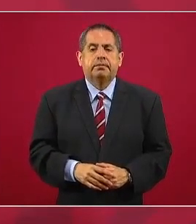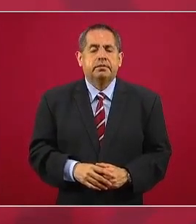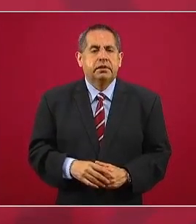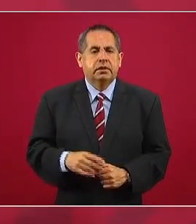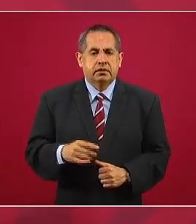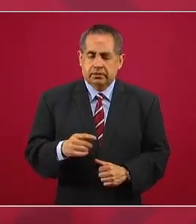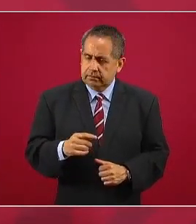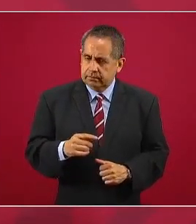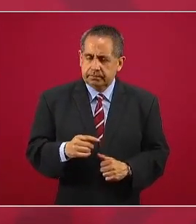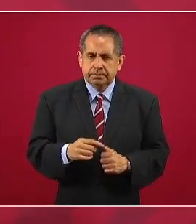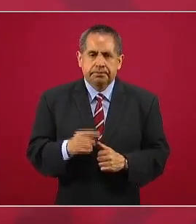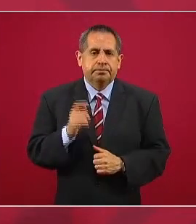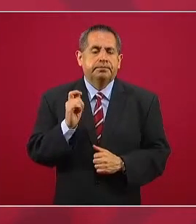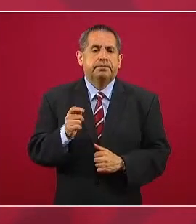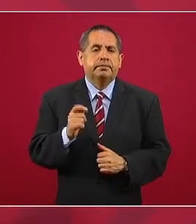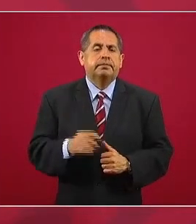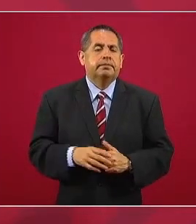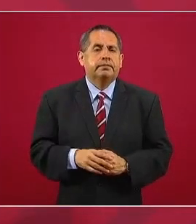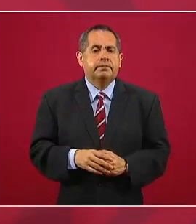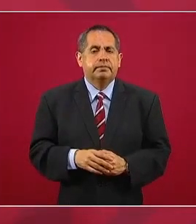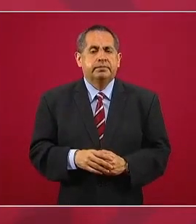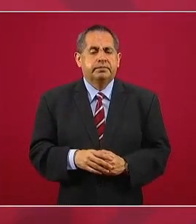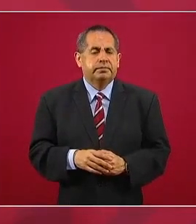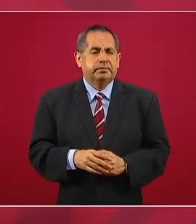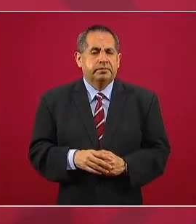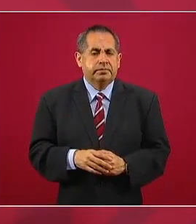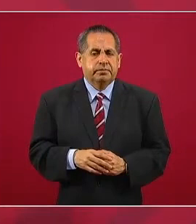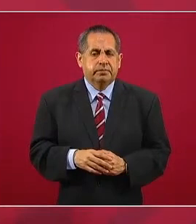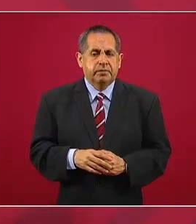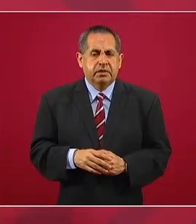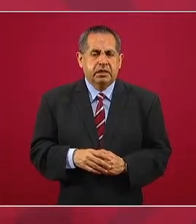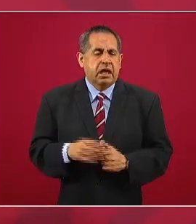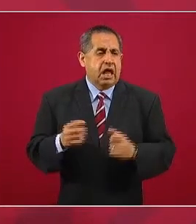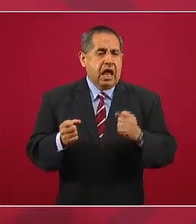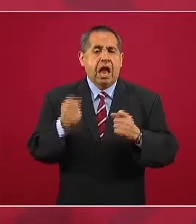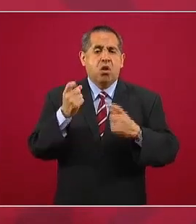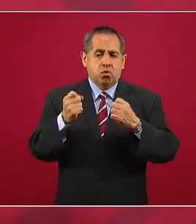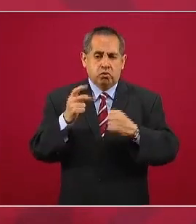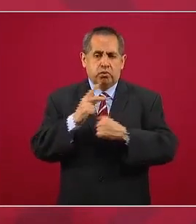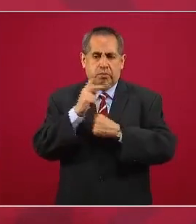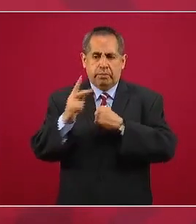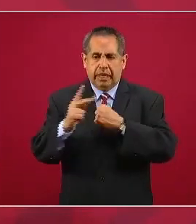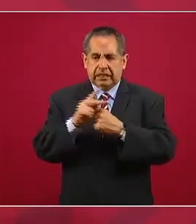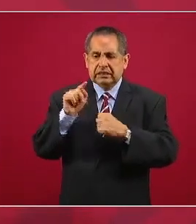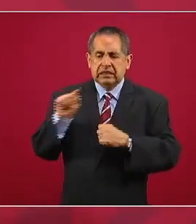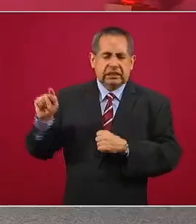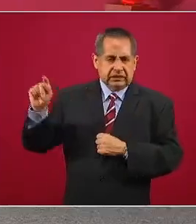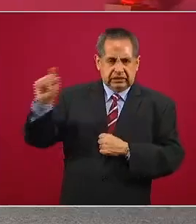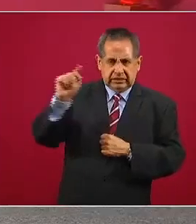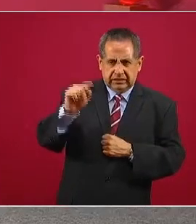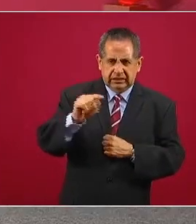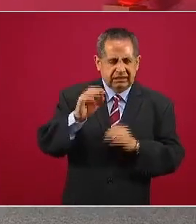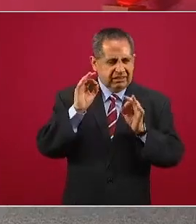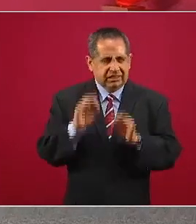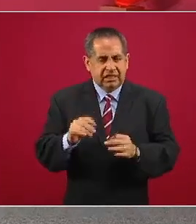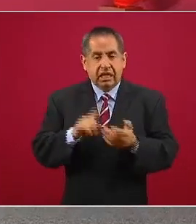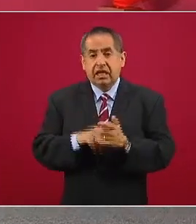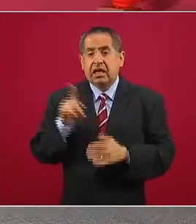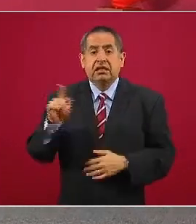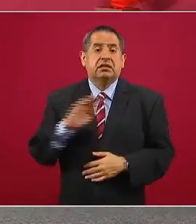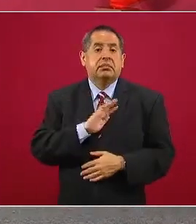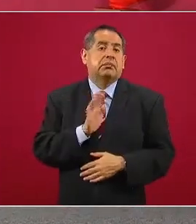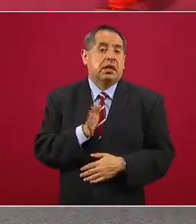ha venido haciendo en algunos países, de manera especial en